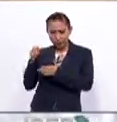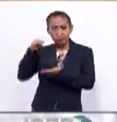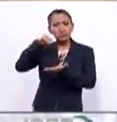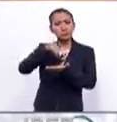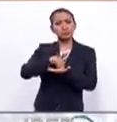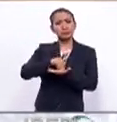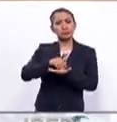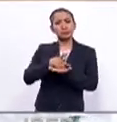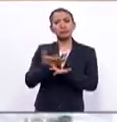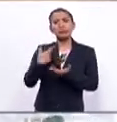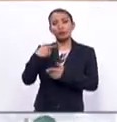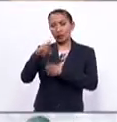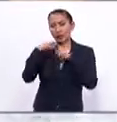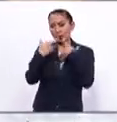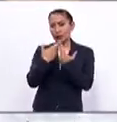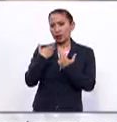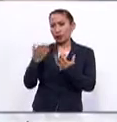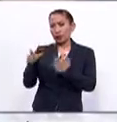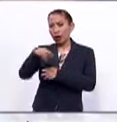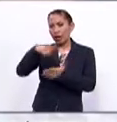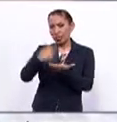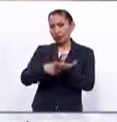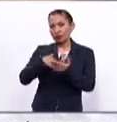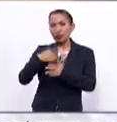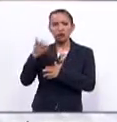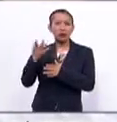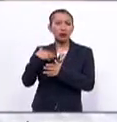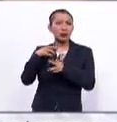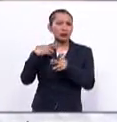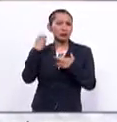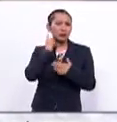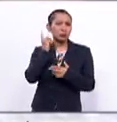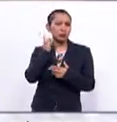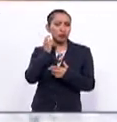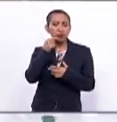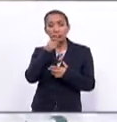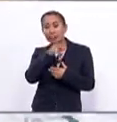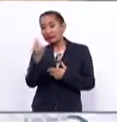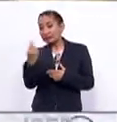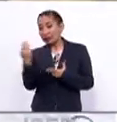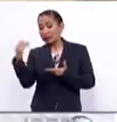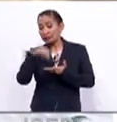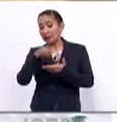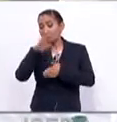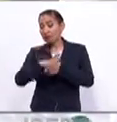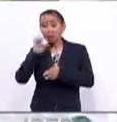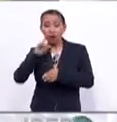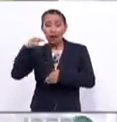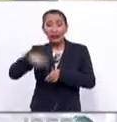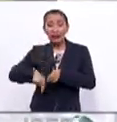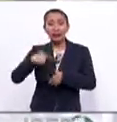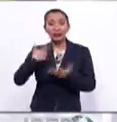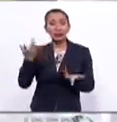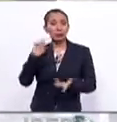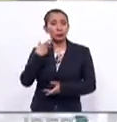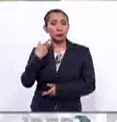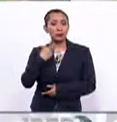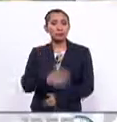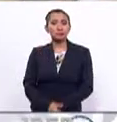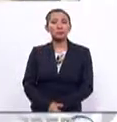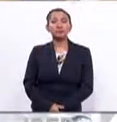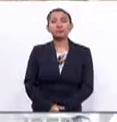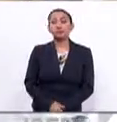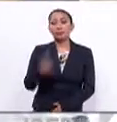de las mujeres. Durante una reunión interparlamentaria se resaltó la necesidad de incluir más mujeres en la